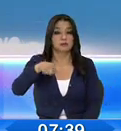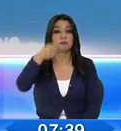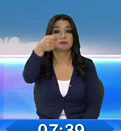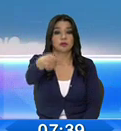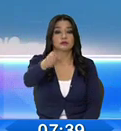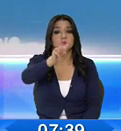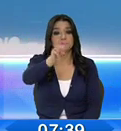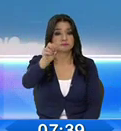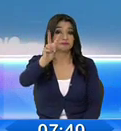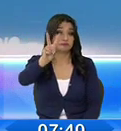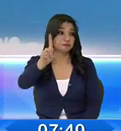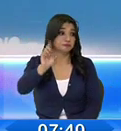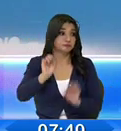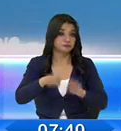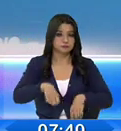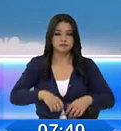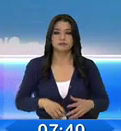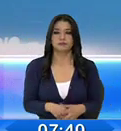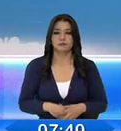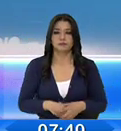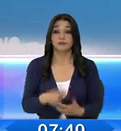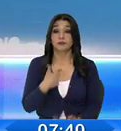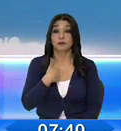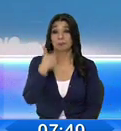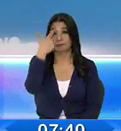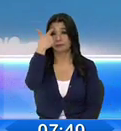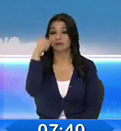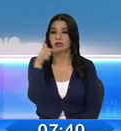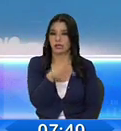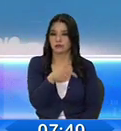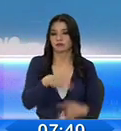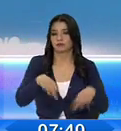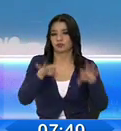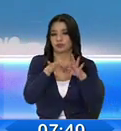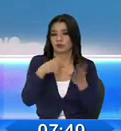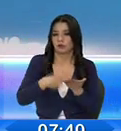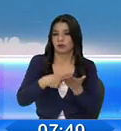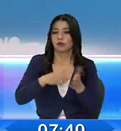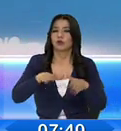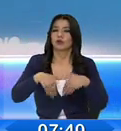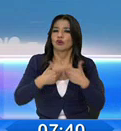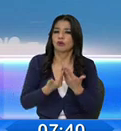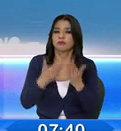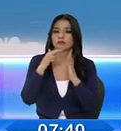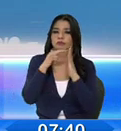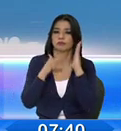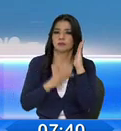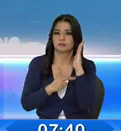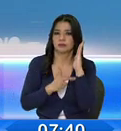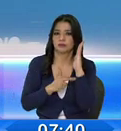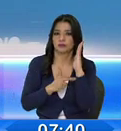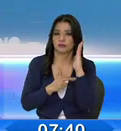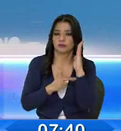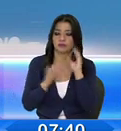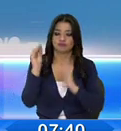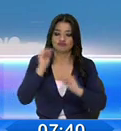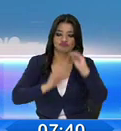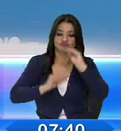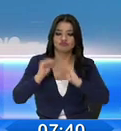2021 eso yo creo que es la discusión de fondo es decir como reglamentamos elaboramos